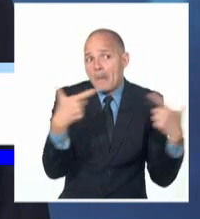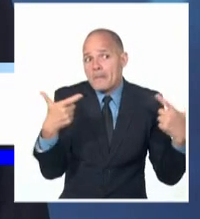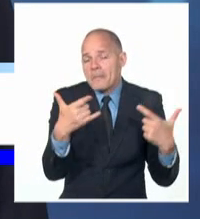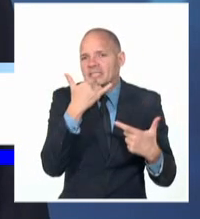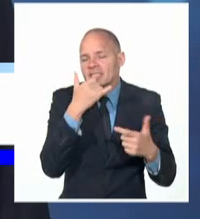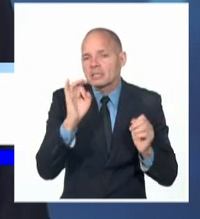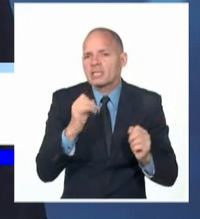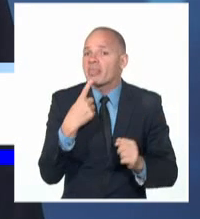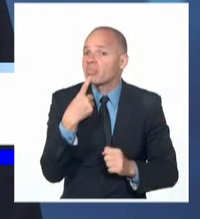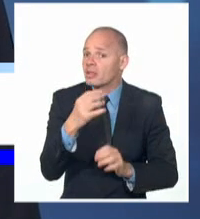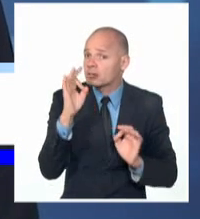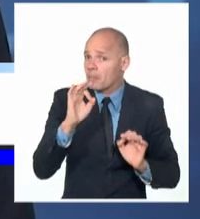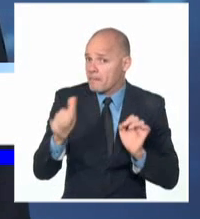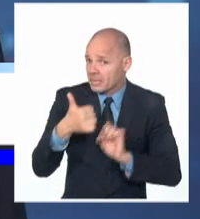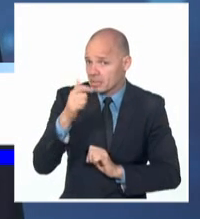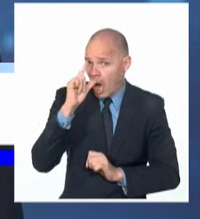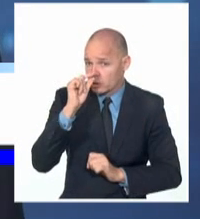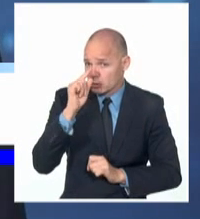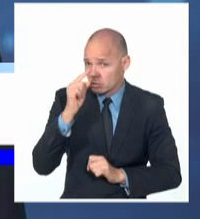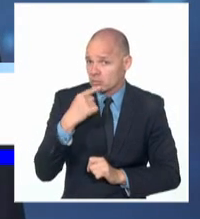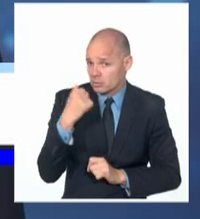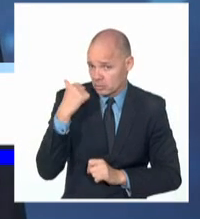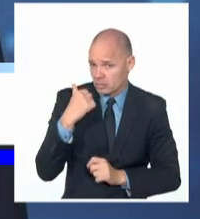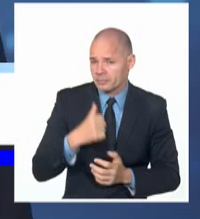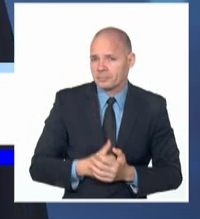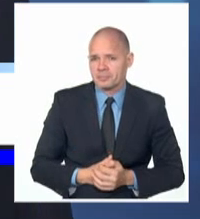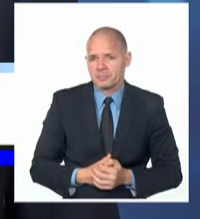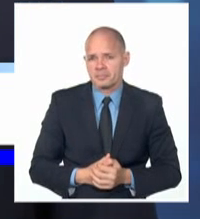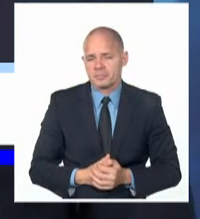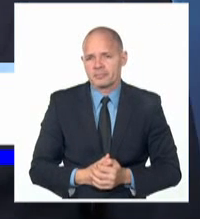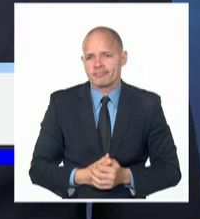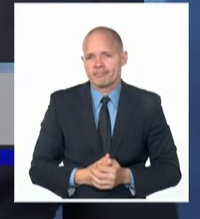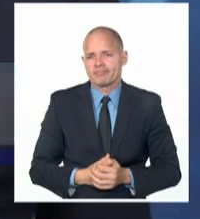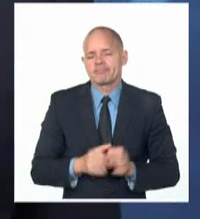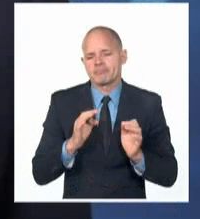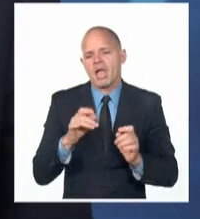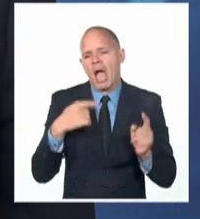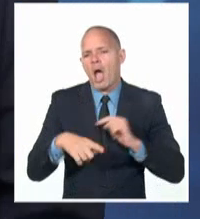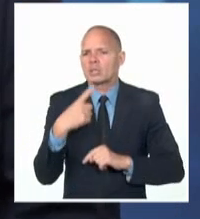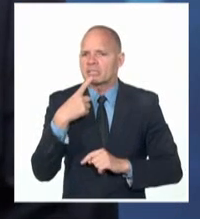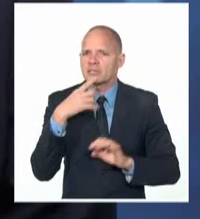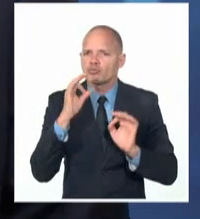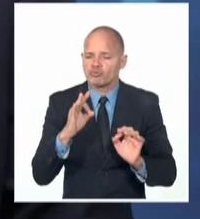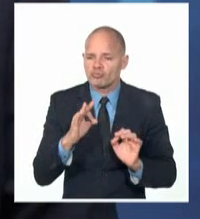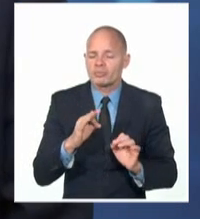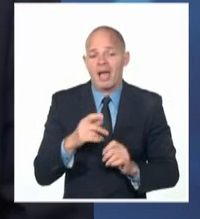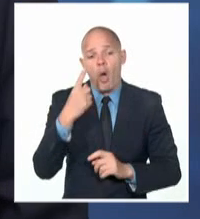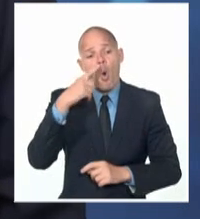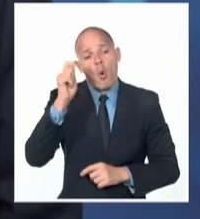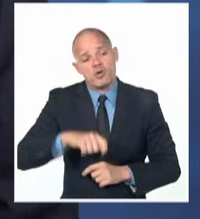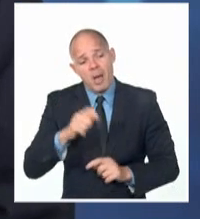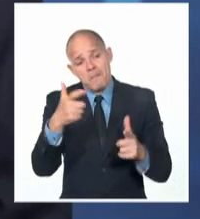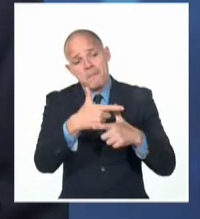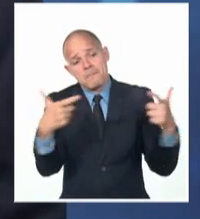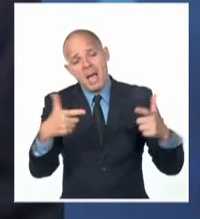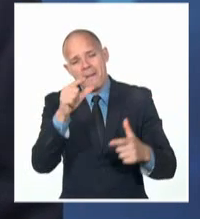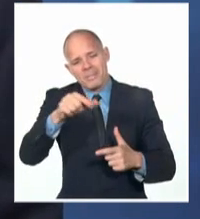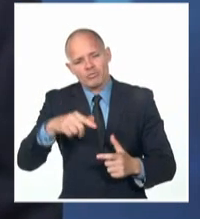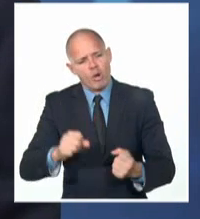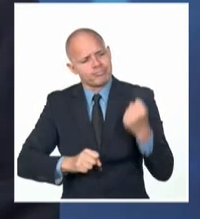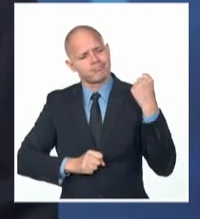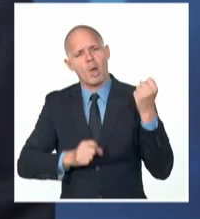dijo el presidente frente a periodistas. Y en este mismo contexto acentuó que las bajas de la parte ucraniana se deben a las acciones de